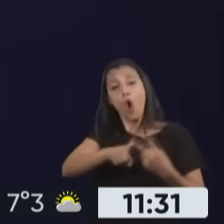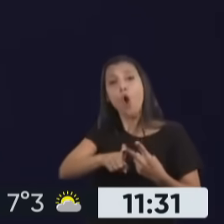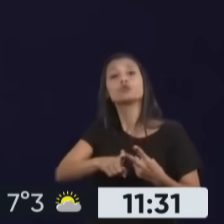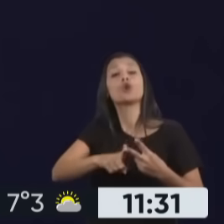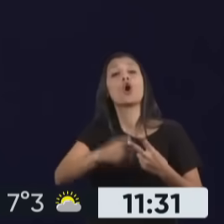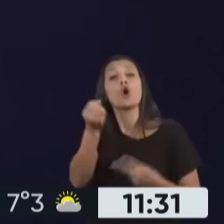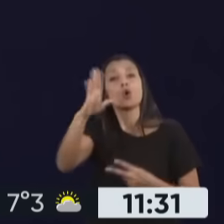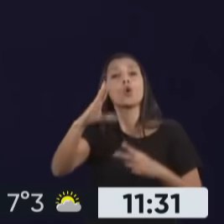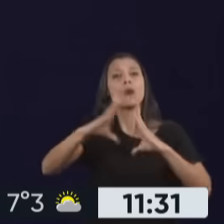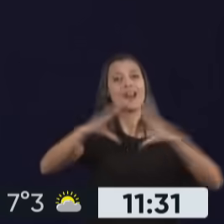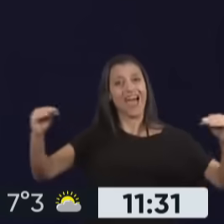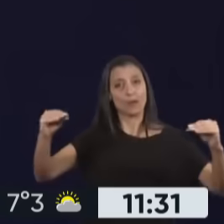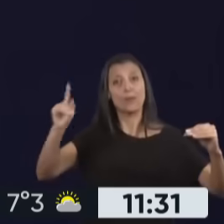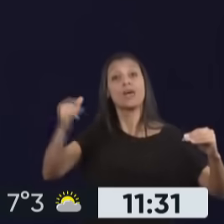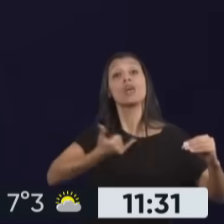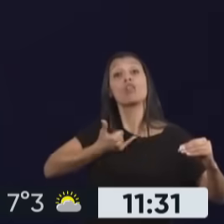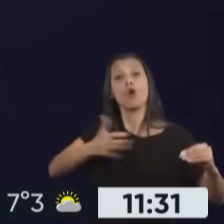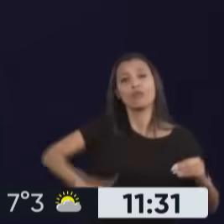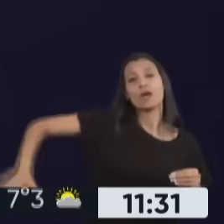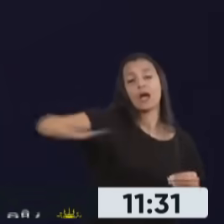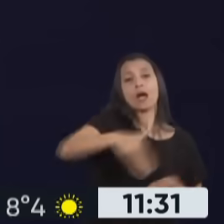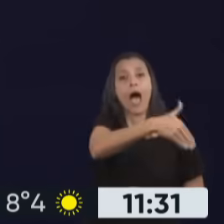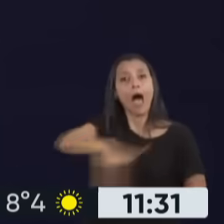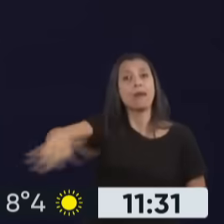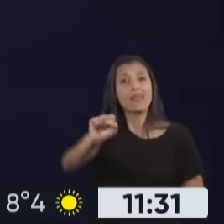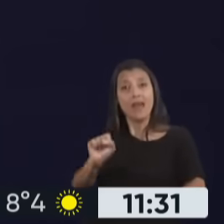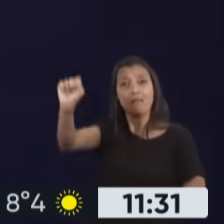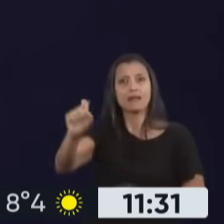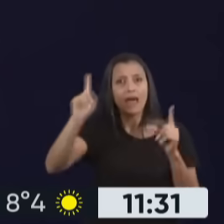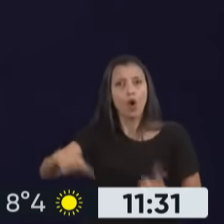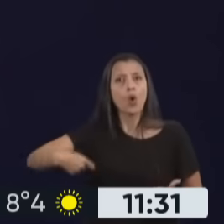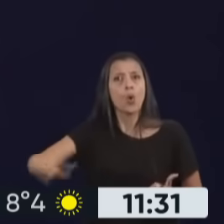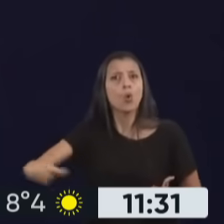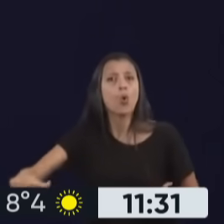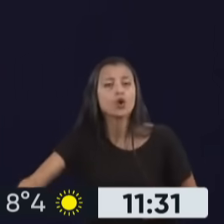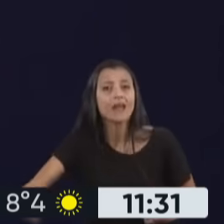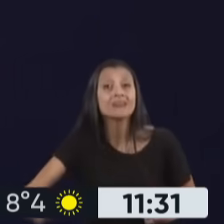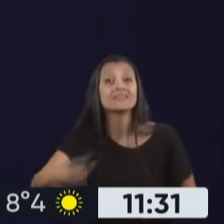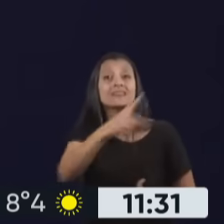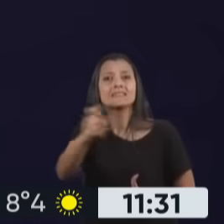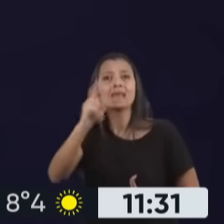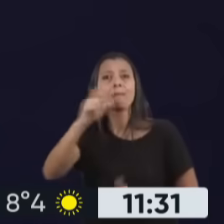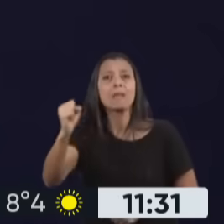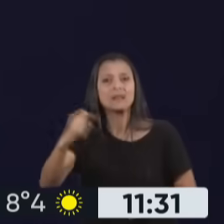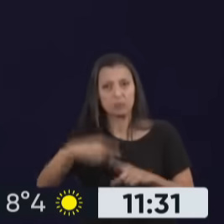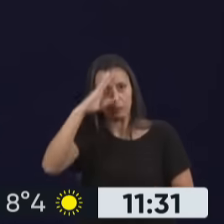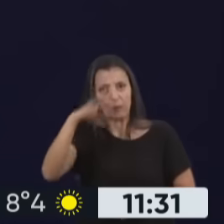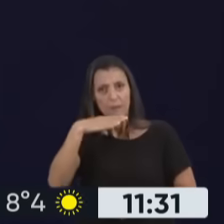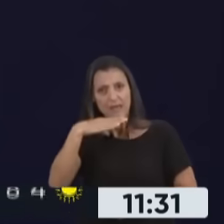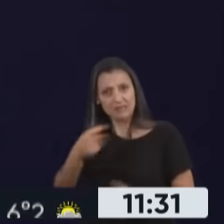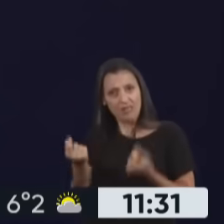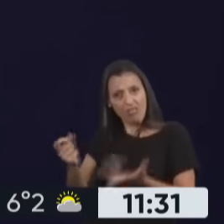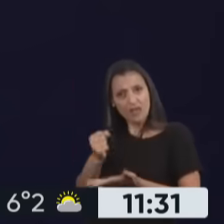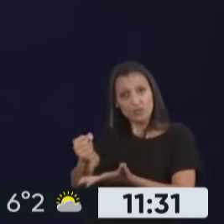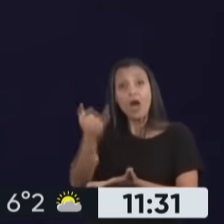de nombre foráneo con sede en Avenida Libertador y valor de cuota cercana a los 100.000 pesos por mes. Y hasta había un